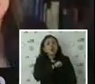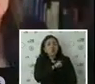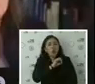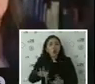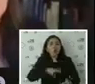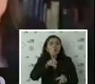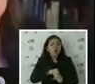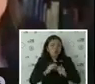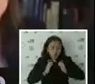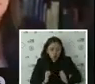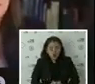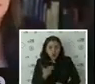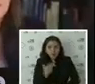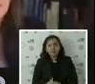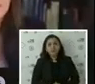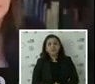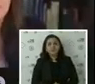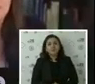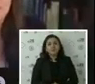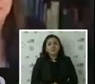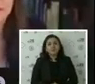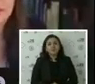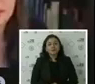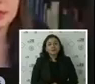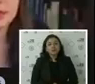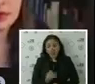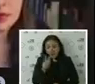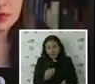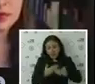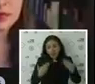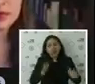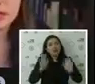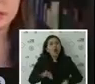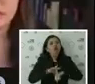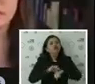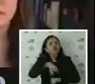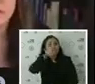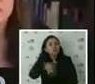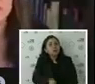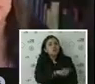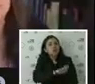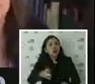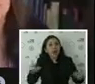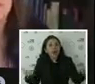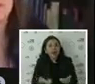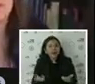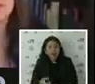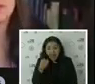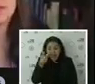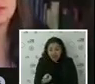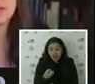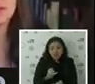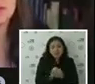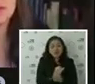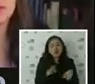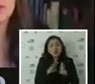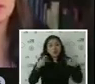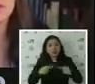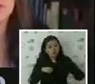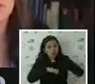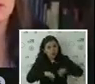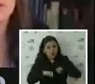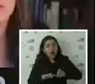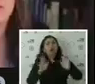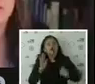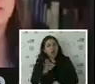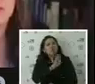física. Bueno, esta iniciativa hoy es una realidad. Este hecho de que los trabajadores ya gocen